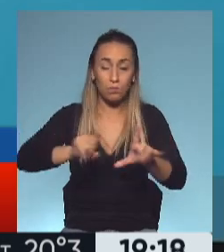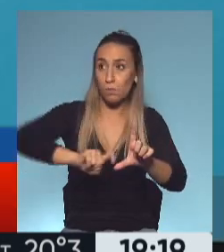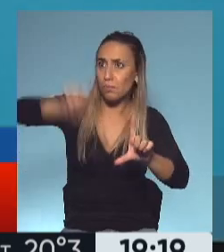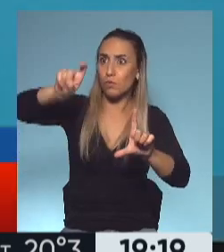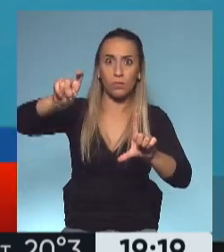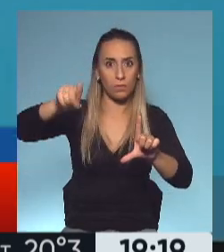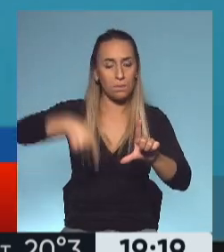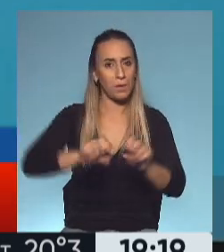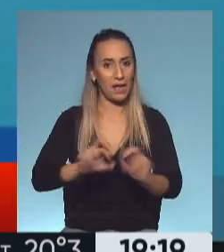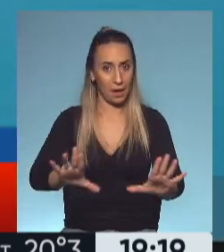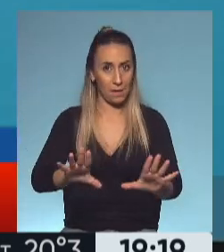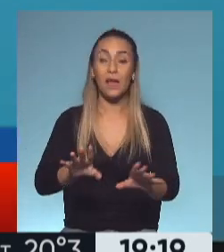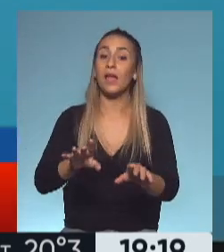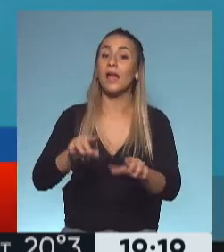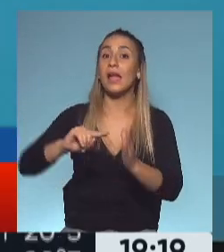pasa lo mismo,